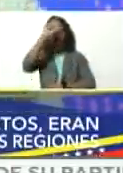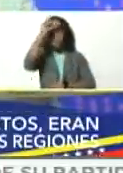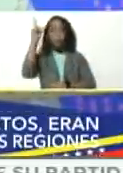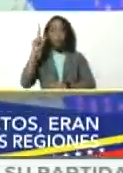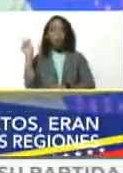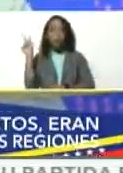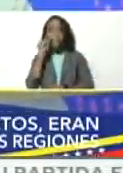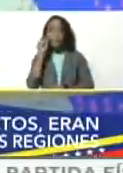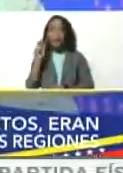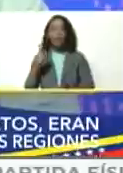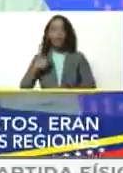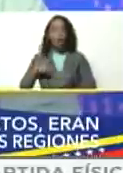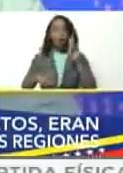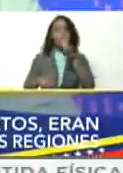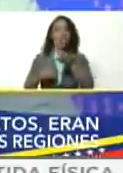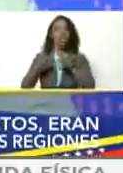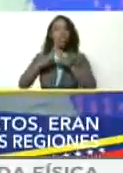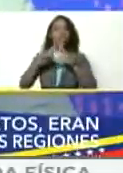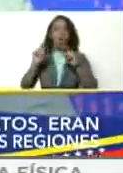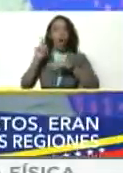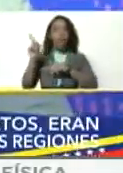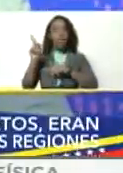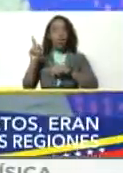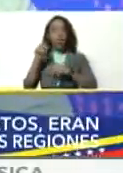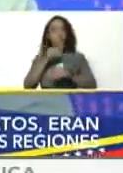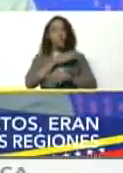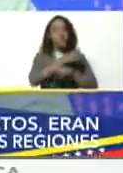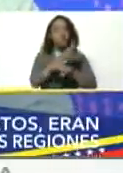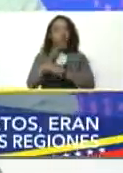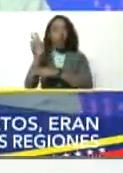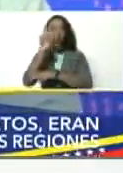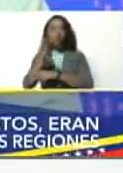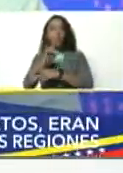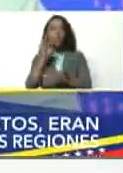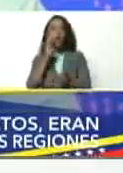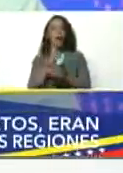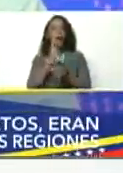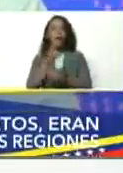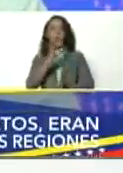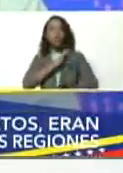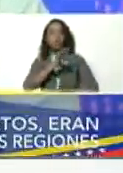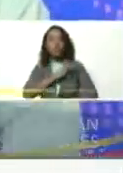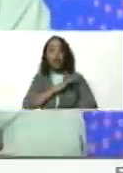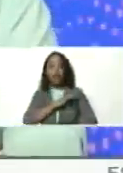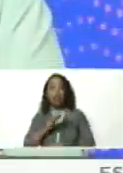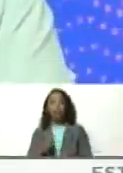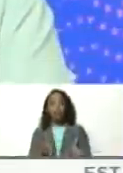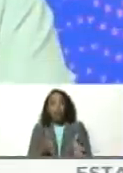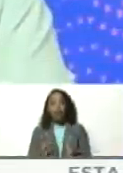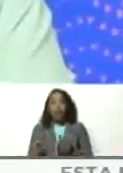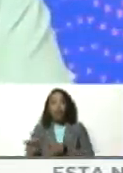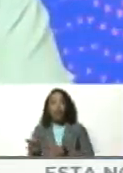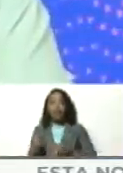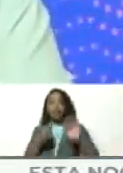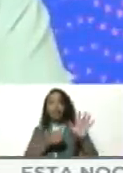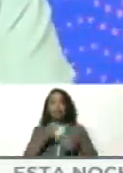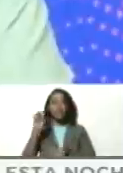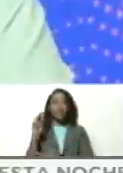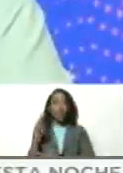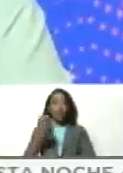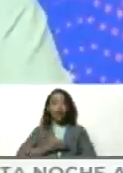Yo los vi a todos recorriendo el país, utilizando las redes sociales, y ganaron 62